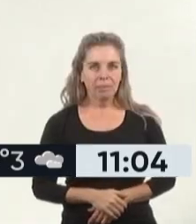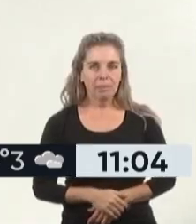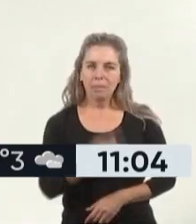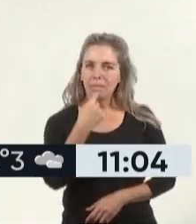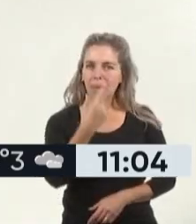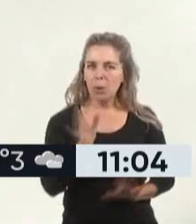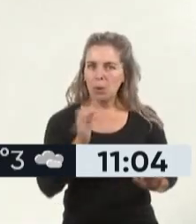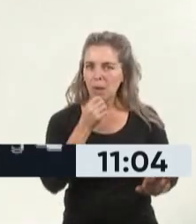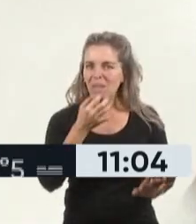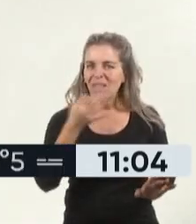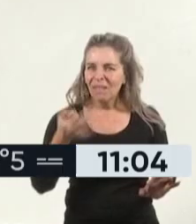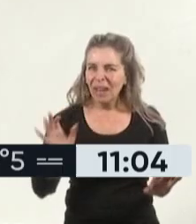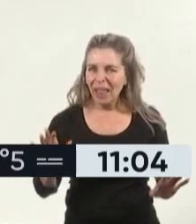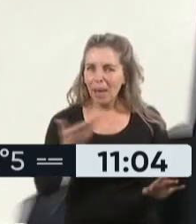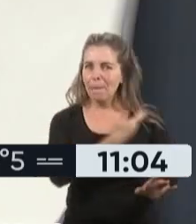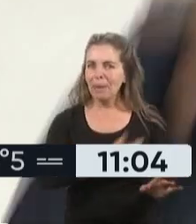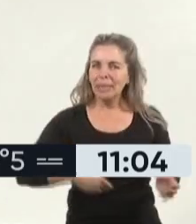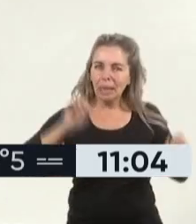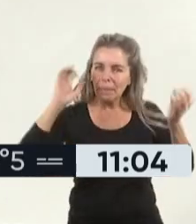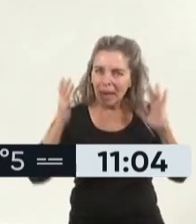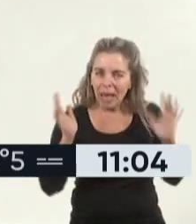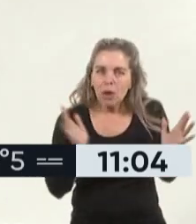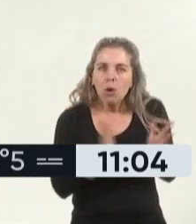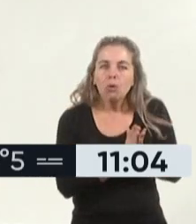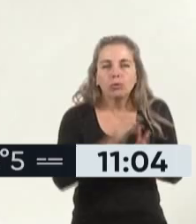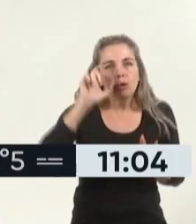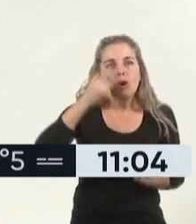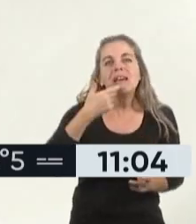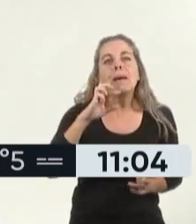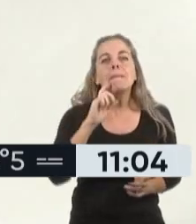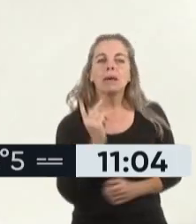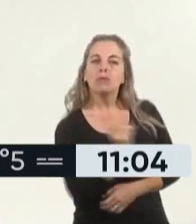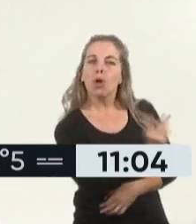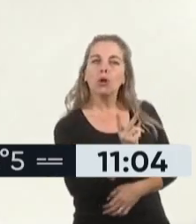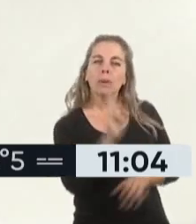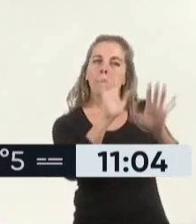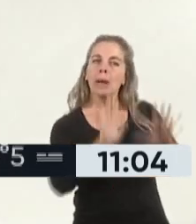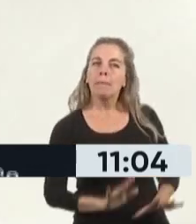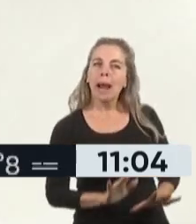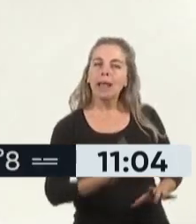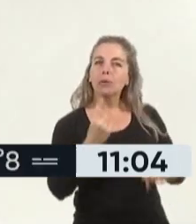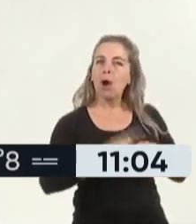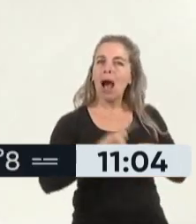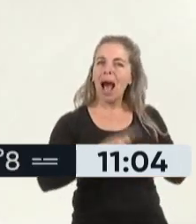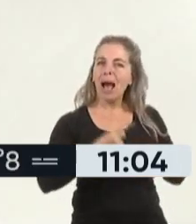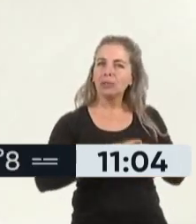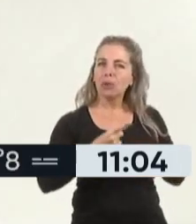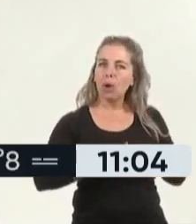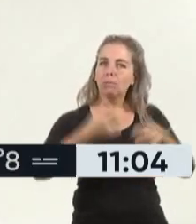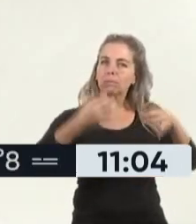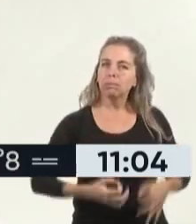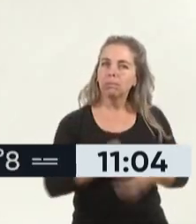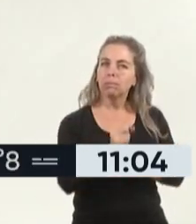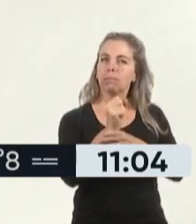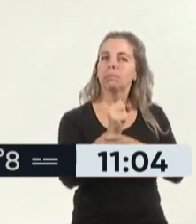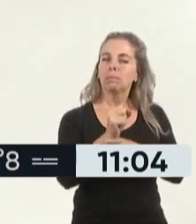el presidente Javier Milei está preparando, junto con José Luis Esper, un desembarco en la provincia de Buenos Aires, un acto muy